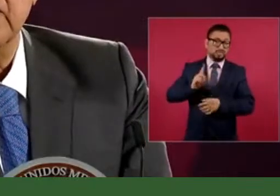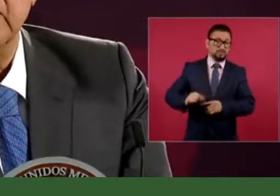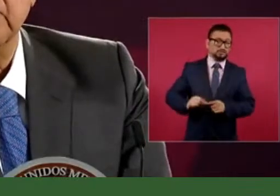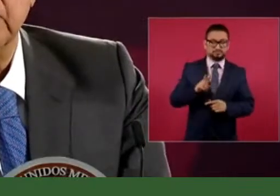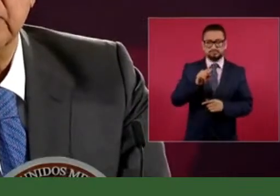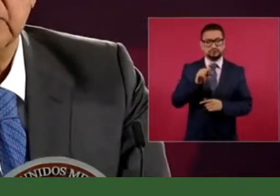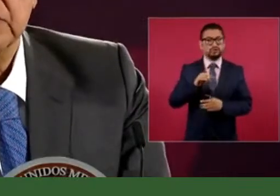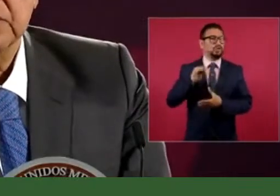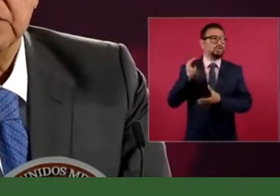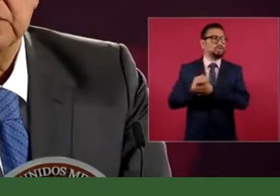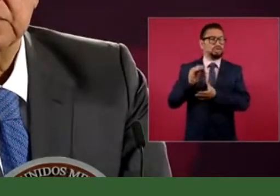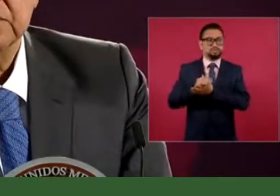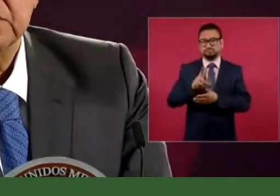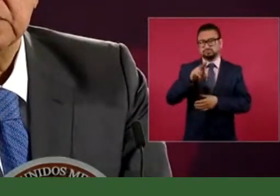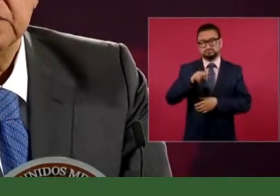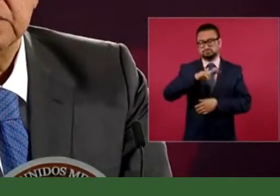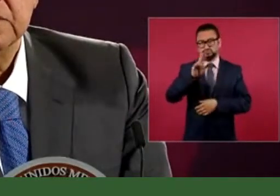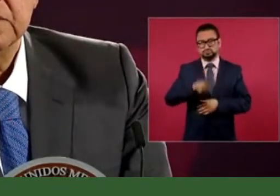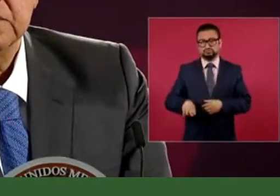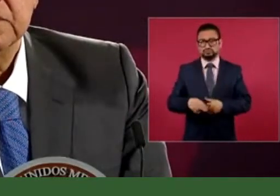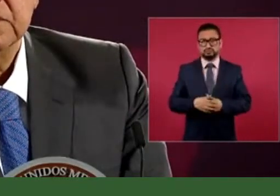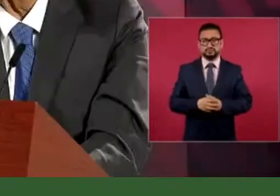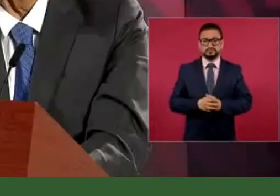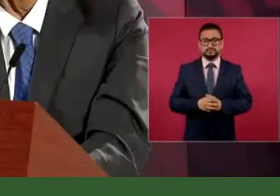ignorar al pueblo.